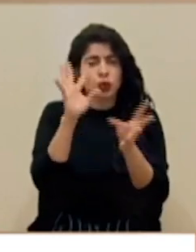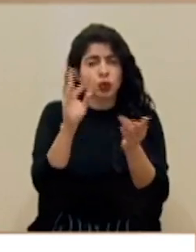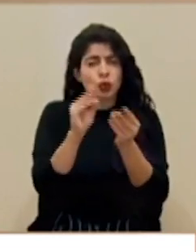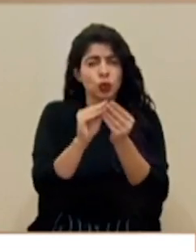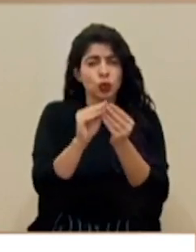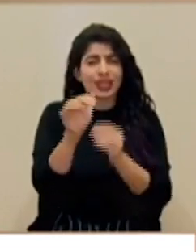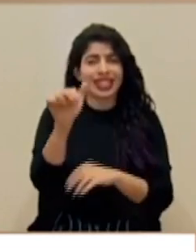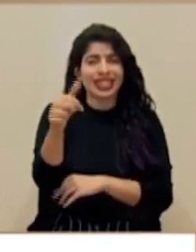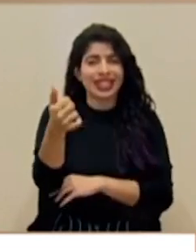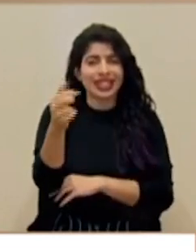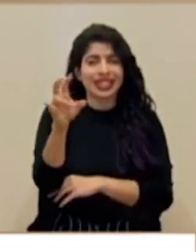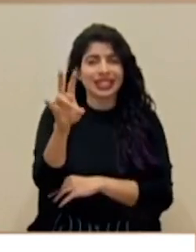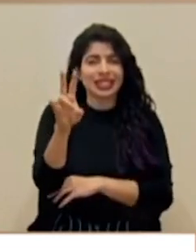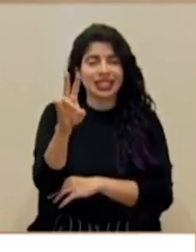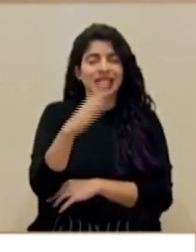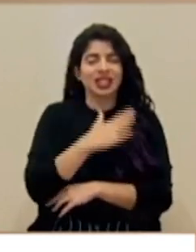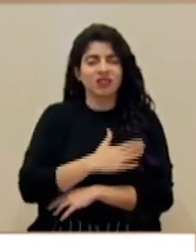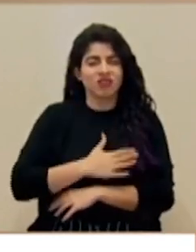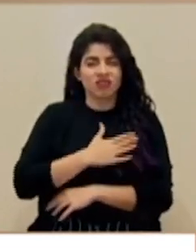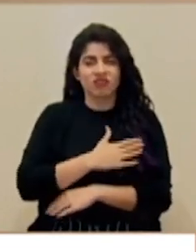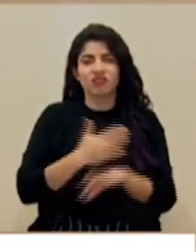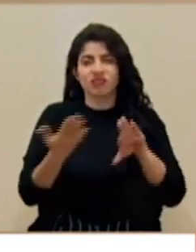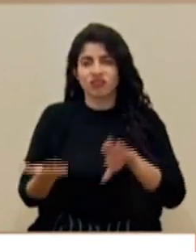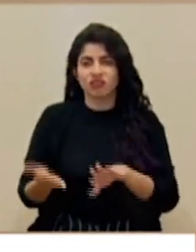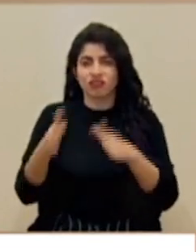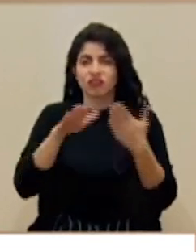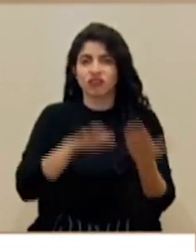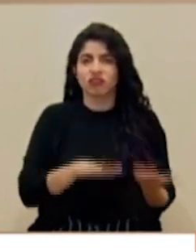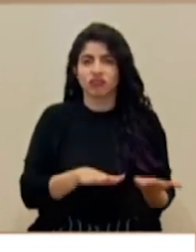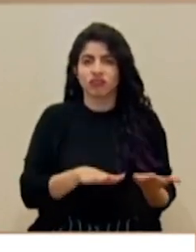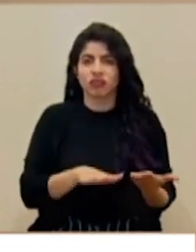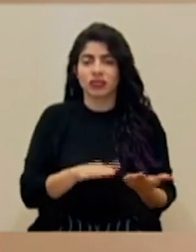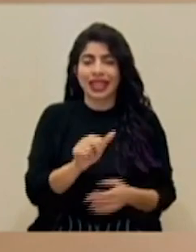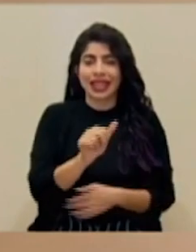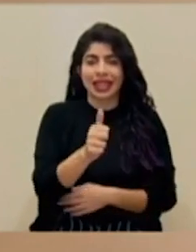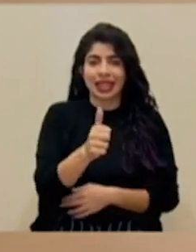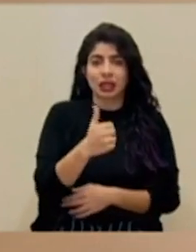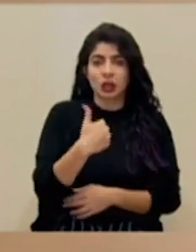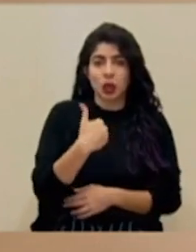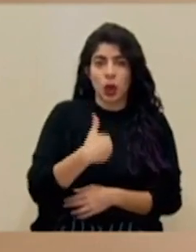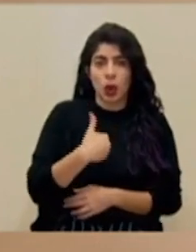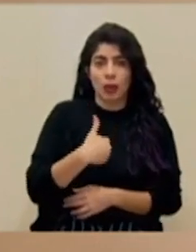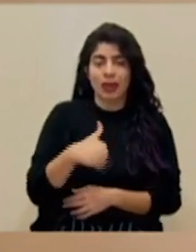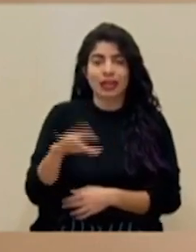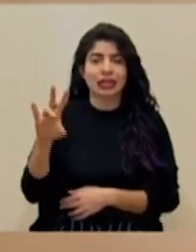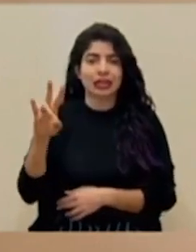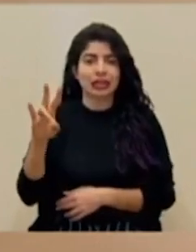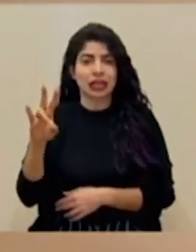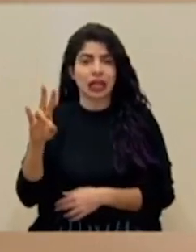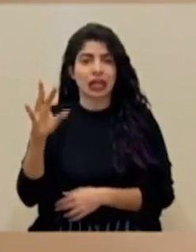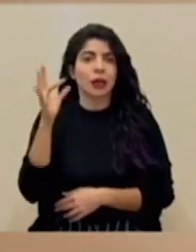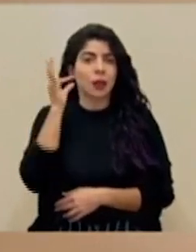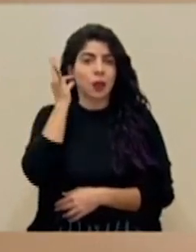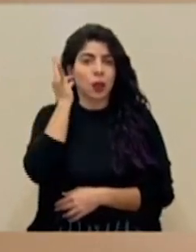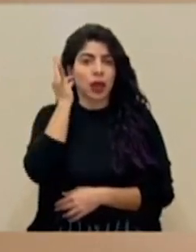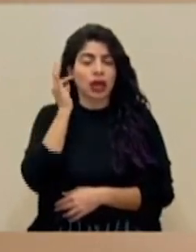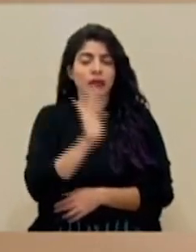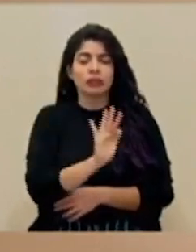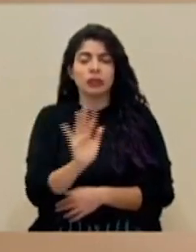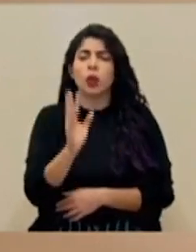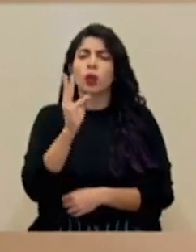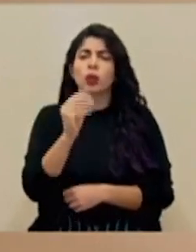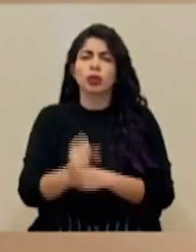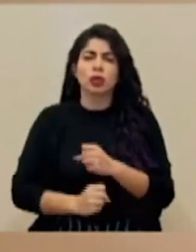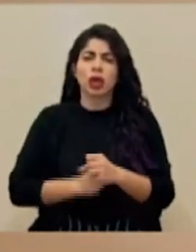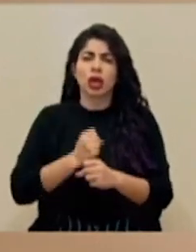de 17 lamentables fallecimientos, 10 hombres y 7 mujeres, con un rango